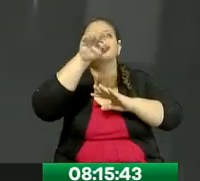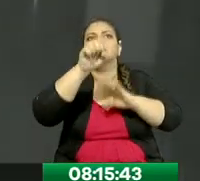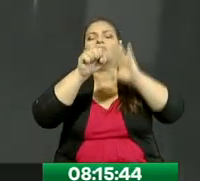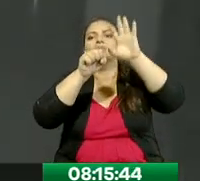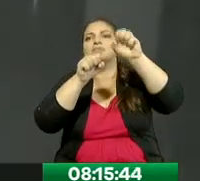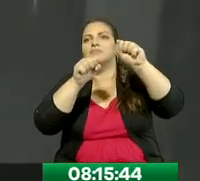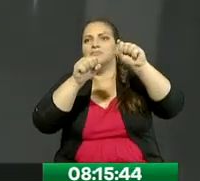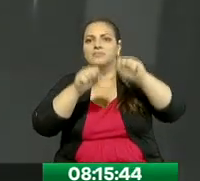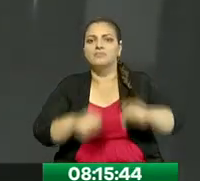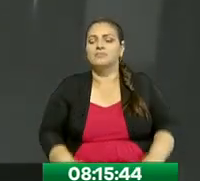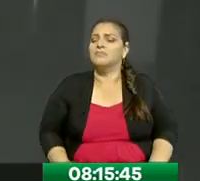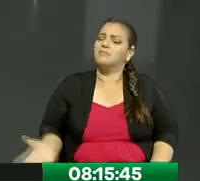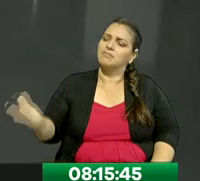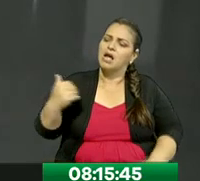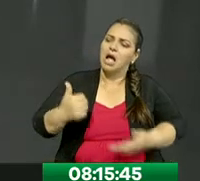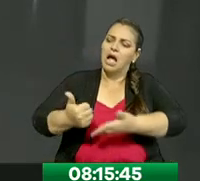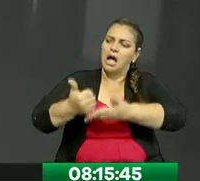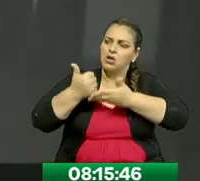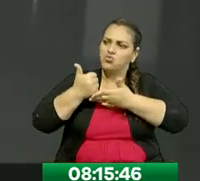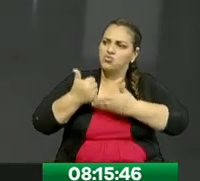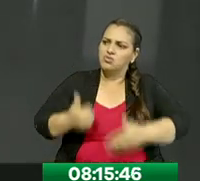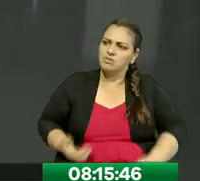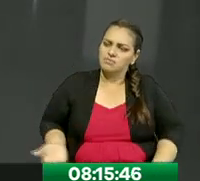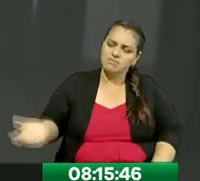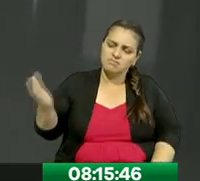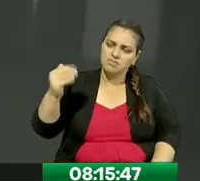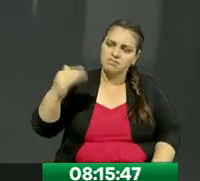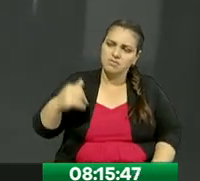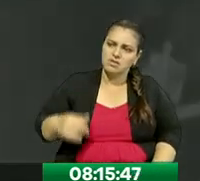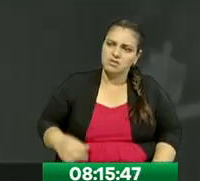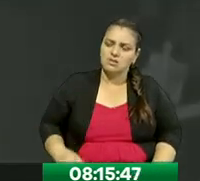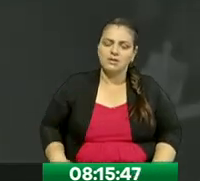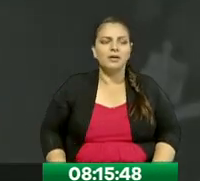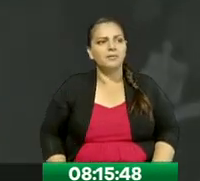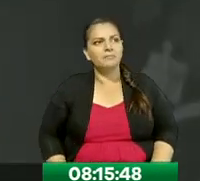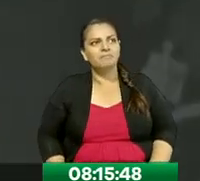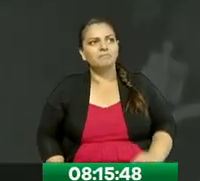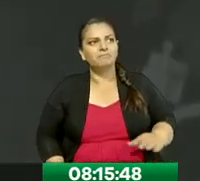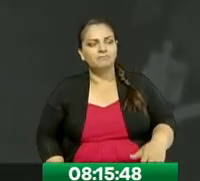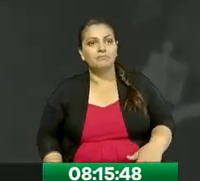Uno ingresa lentamente. Se apoya en una bicicleta.